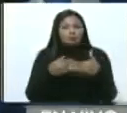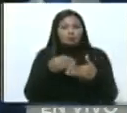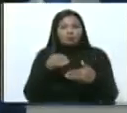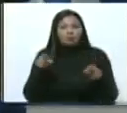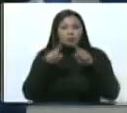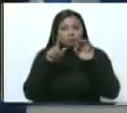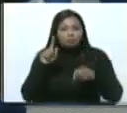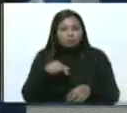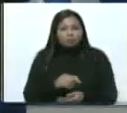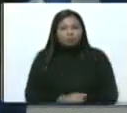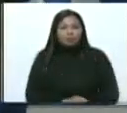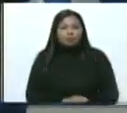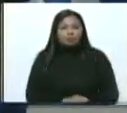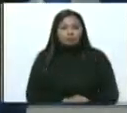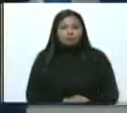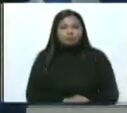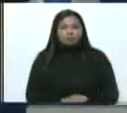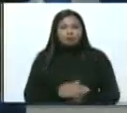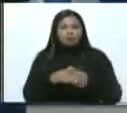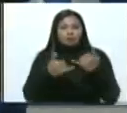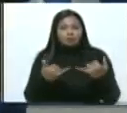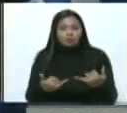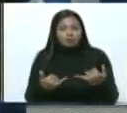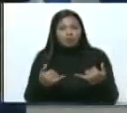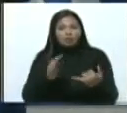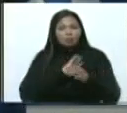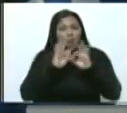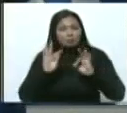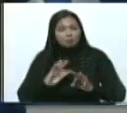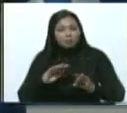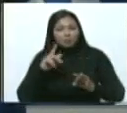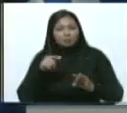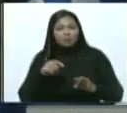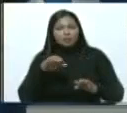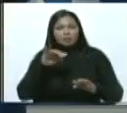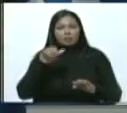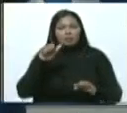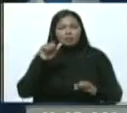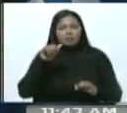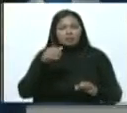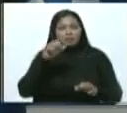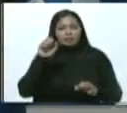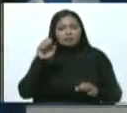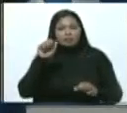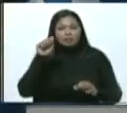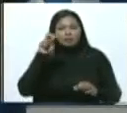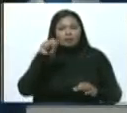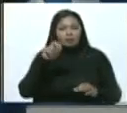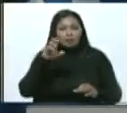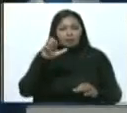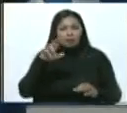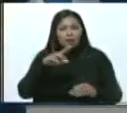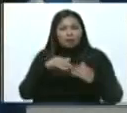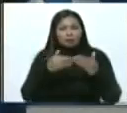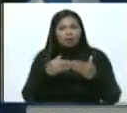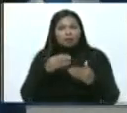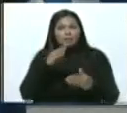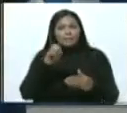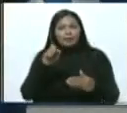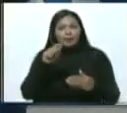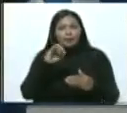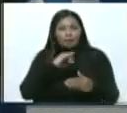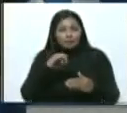Aníbal Vladimir Ramos, Giancarlo Alifio Licitra y Beatriz Josefina